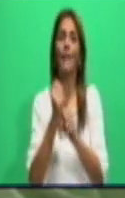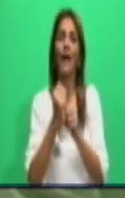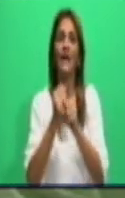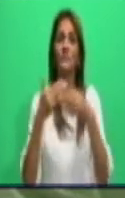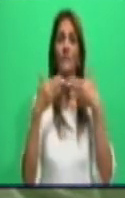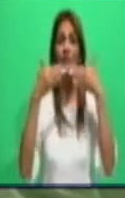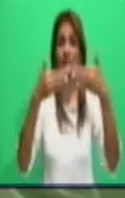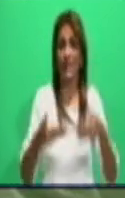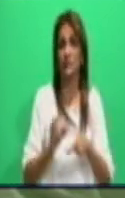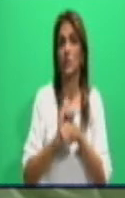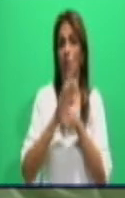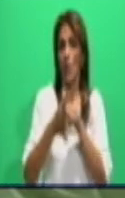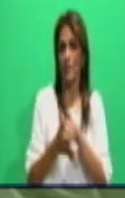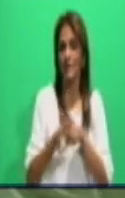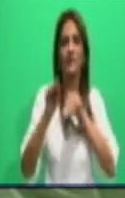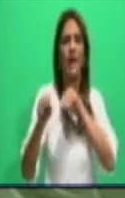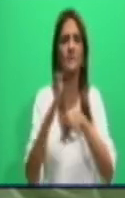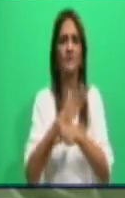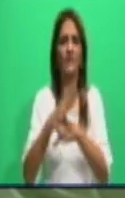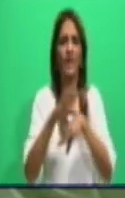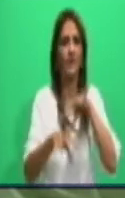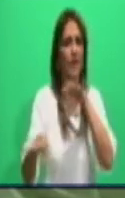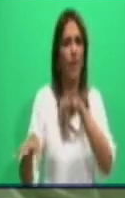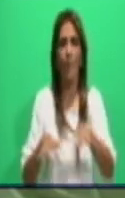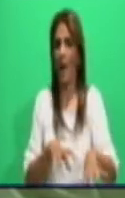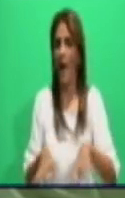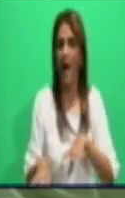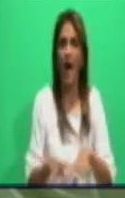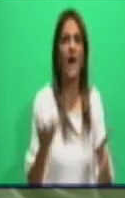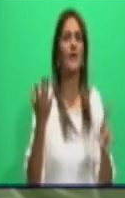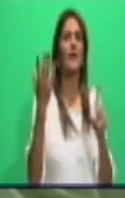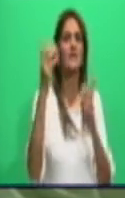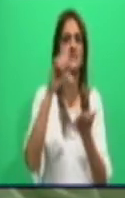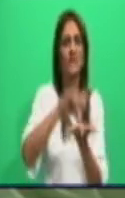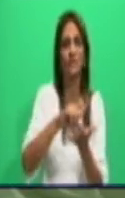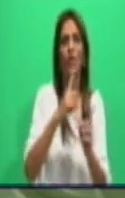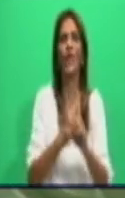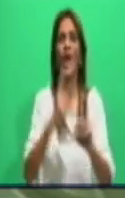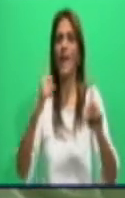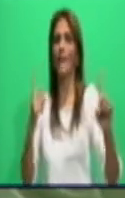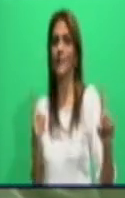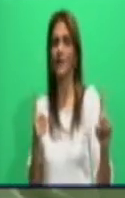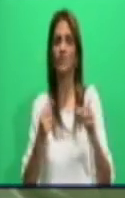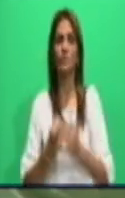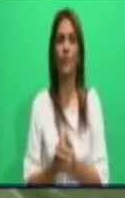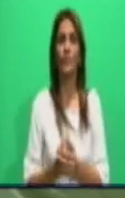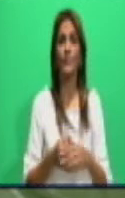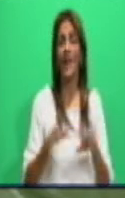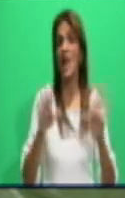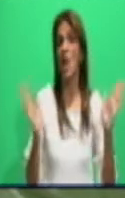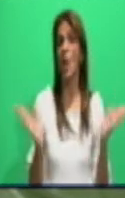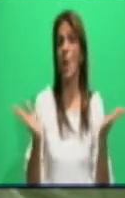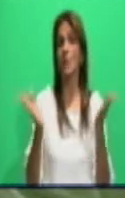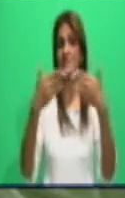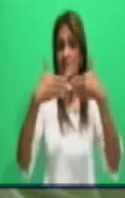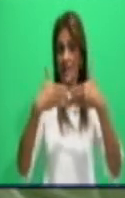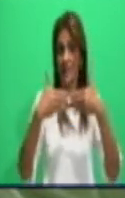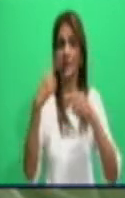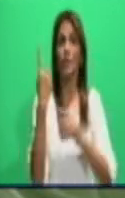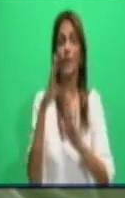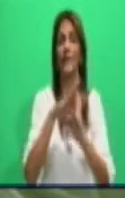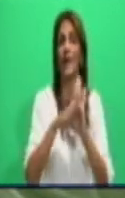están diseminadas en centros de aislamiento en los cierres que últimamente ha sido una de las medidas que más se ha trabajado en